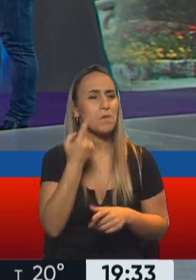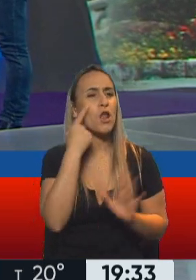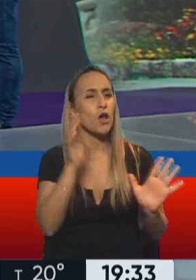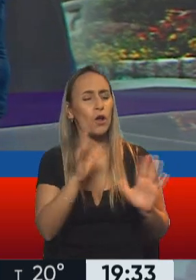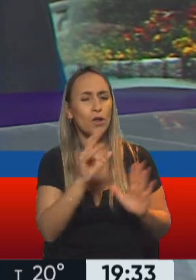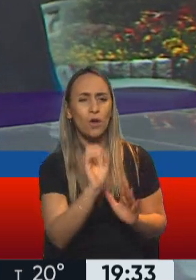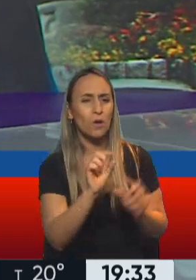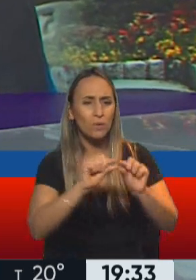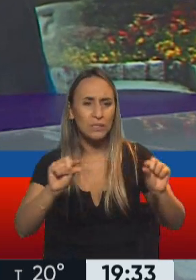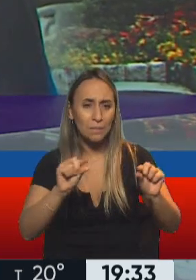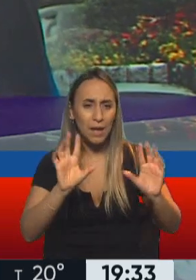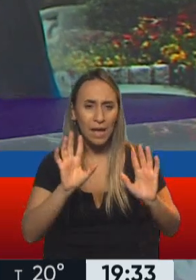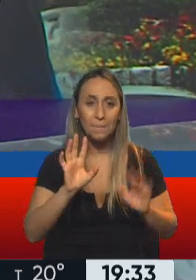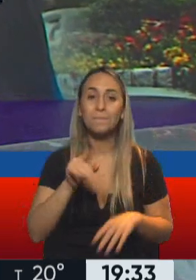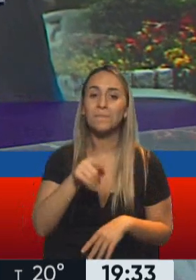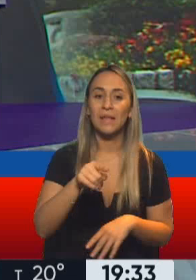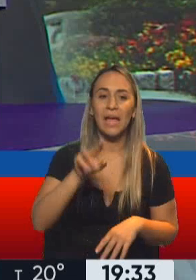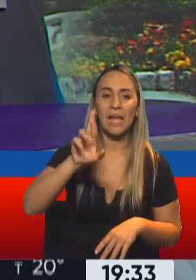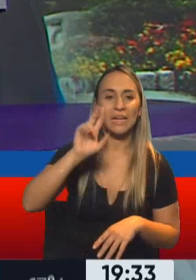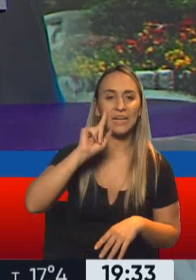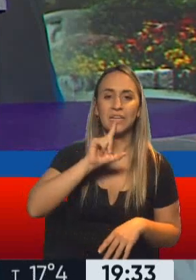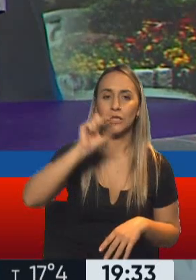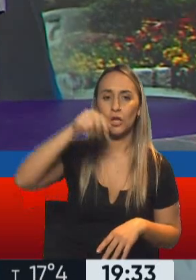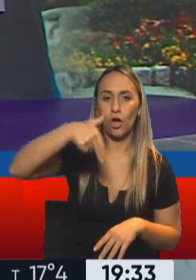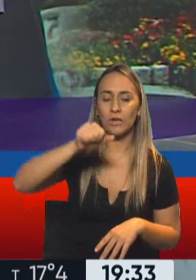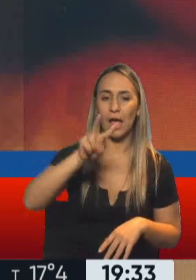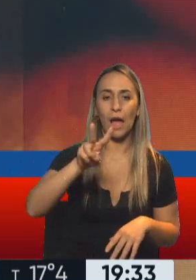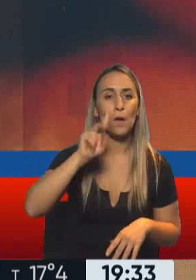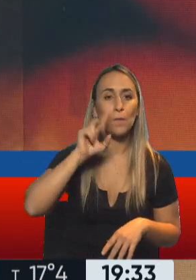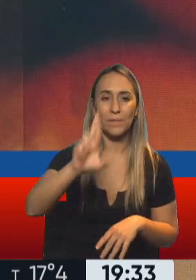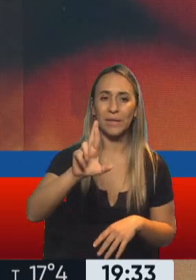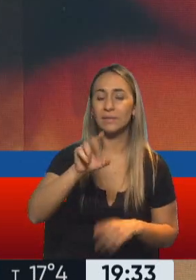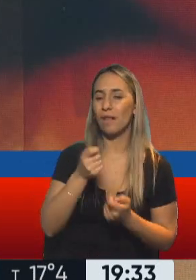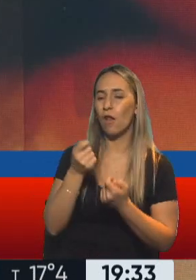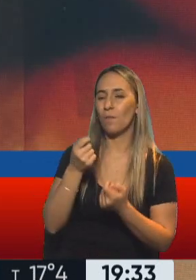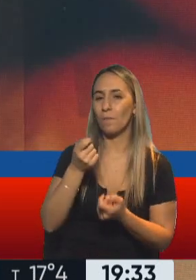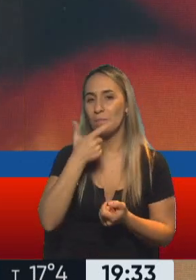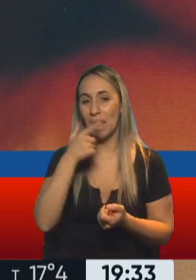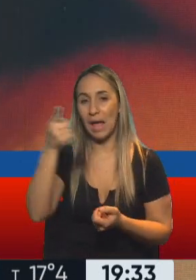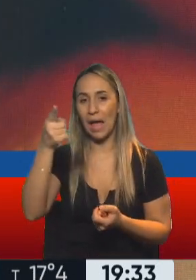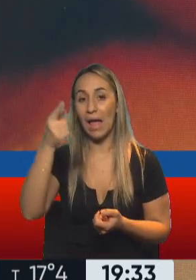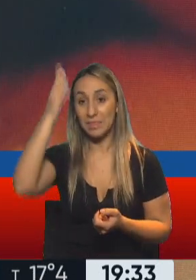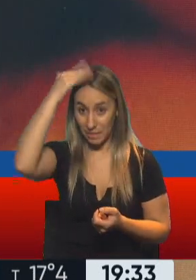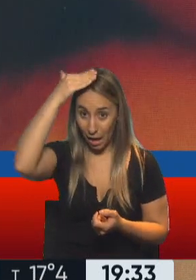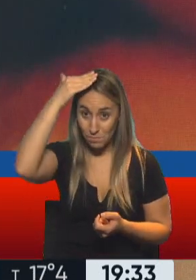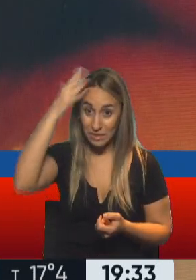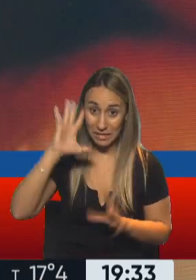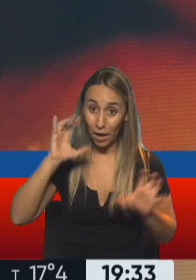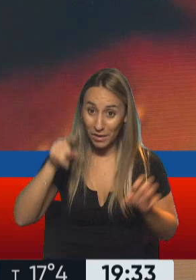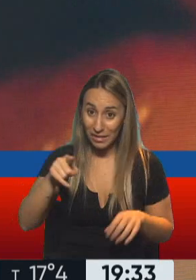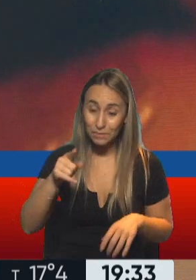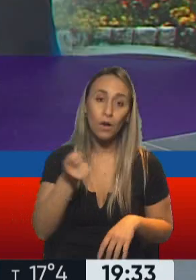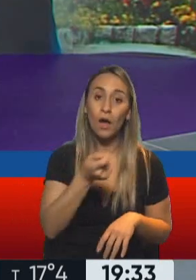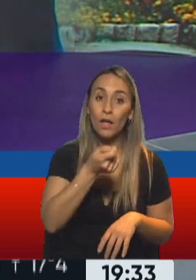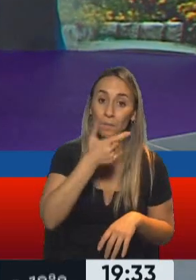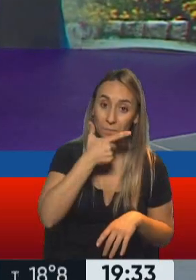doctor, ya, le dieron, ya son muchas cosas. Le dieron a Jopito Trump. Le dieron... Ah, sí. ¿Se acuerda? Es una de las drogas que le